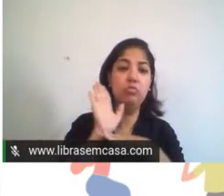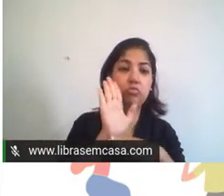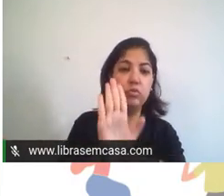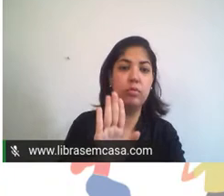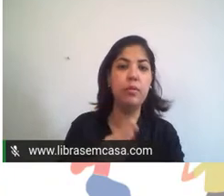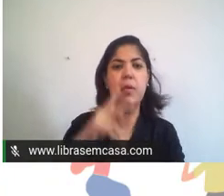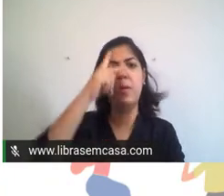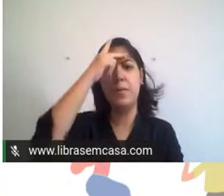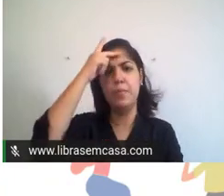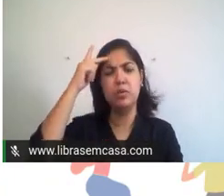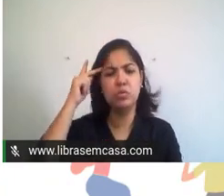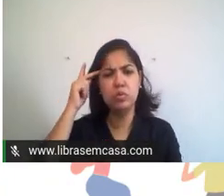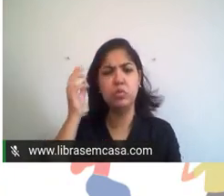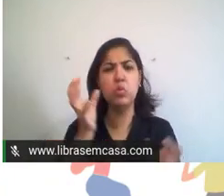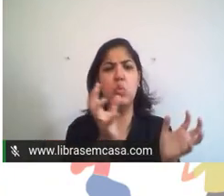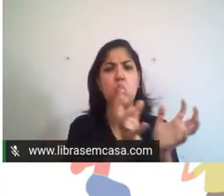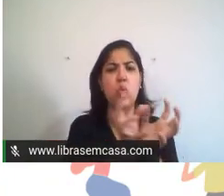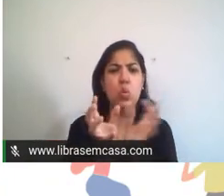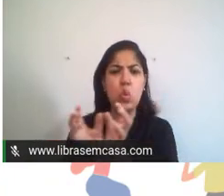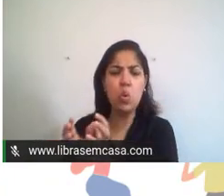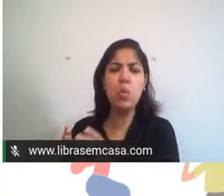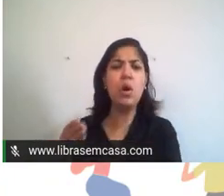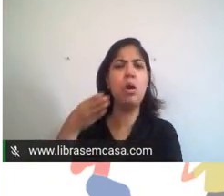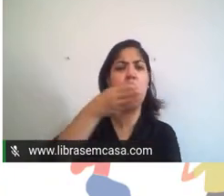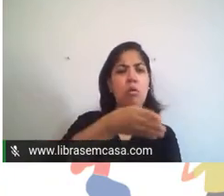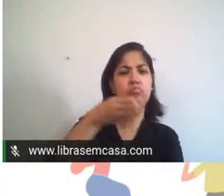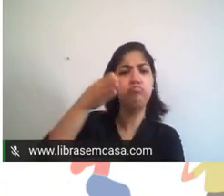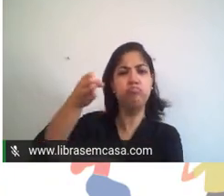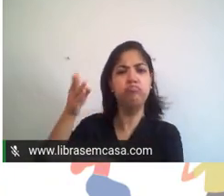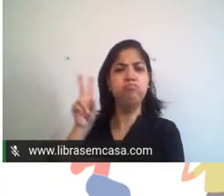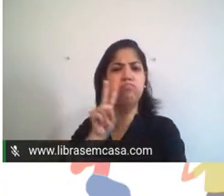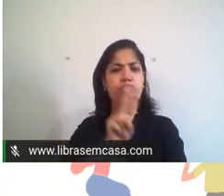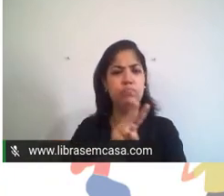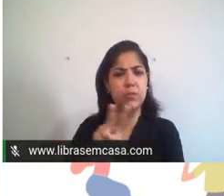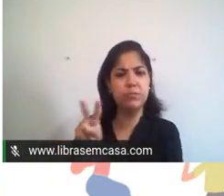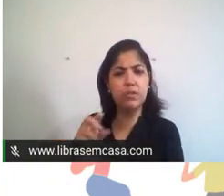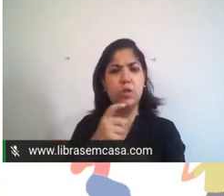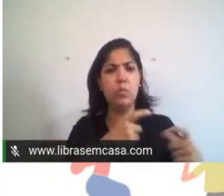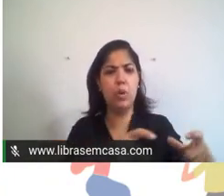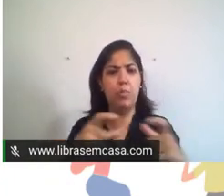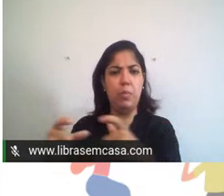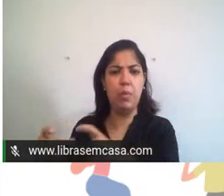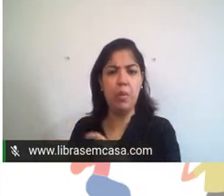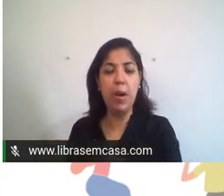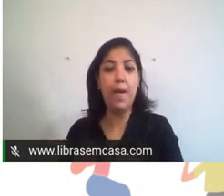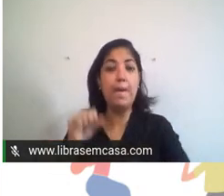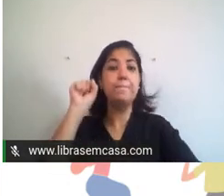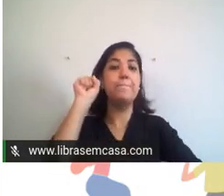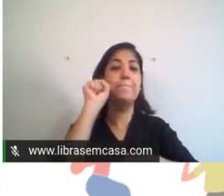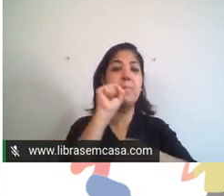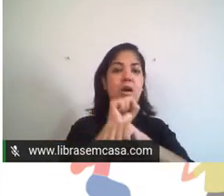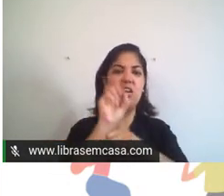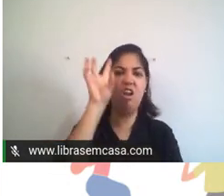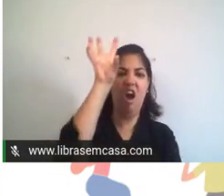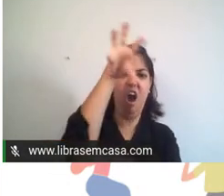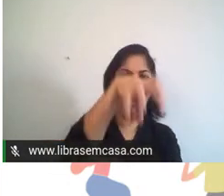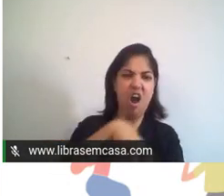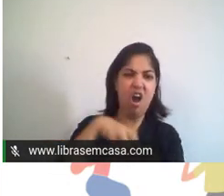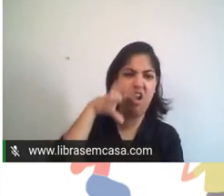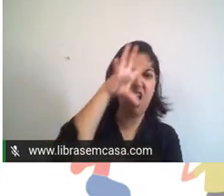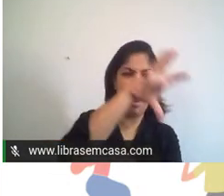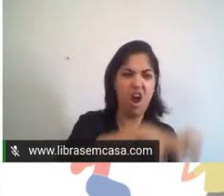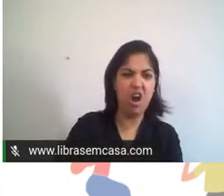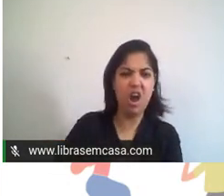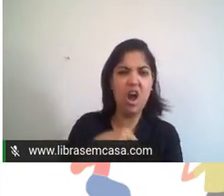Personas de las comunidades yendo a defender los territorios, parando topadoras, denunciando a quienes están prendiendo